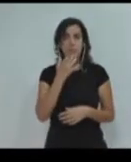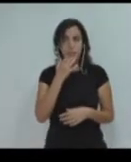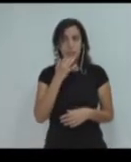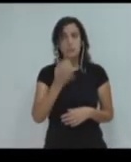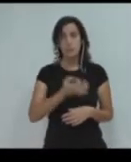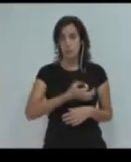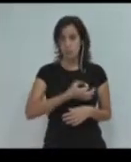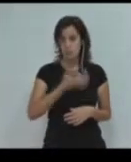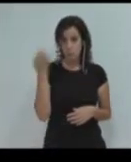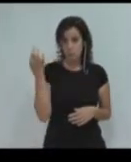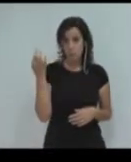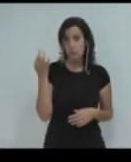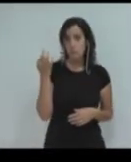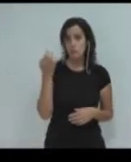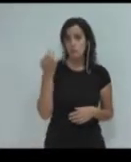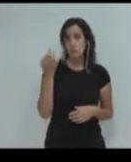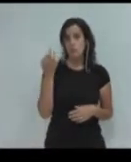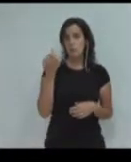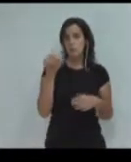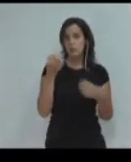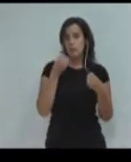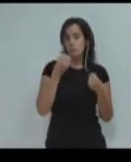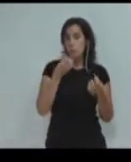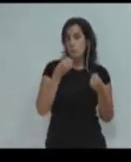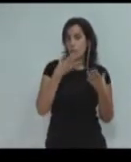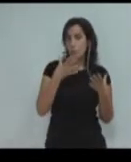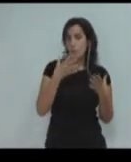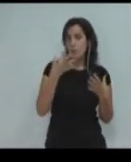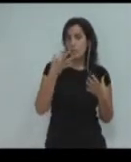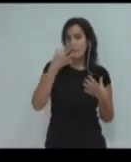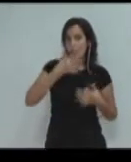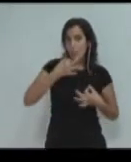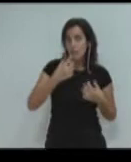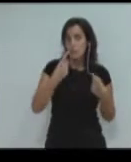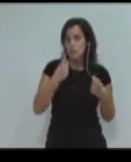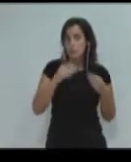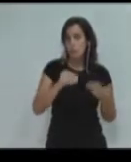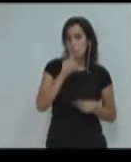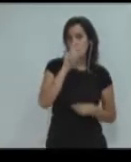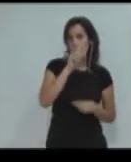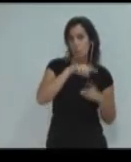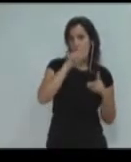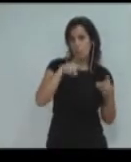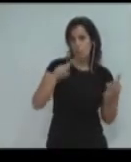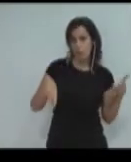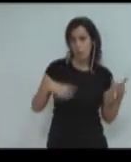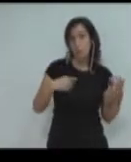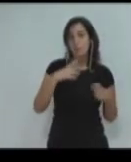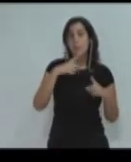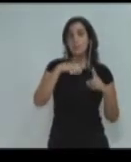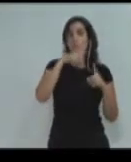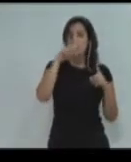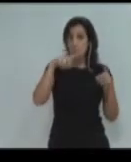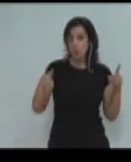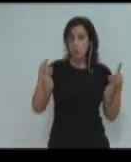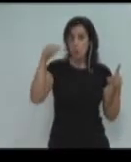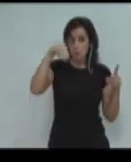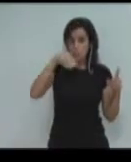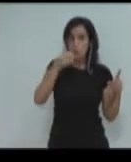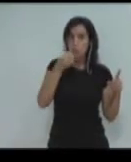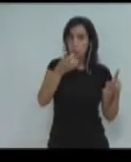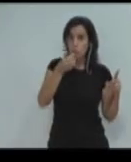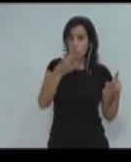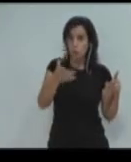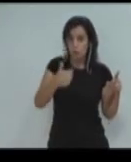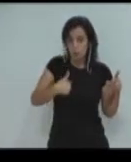pertinente incorporar la información que realmente se necesite el gráfico, pero si resulta que esos gráficos realmente tienen información que las necesitas